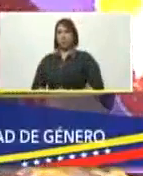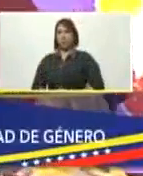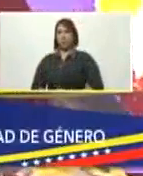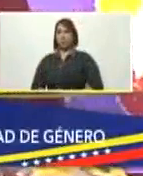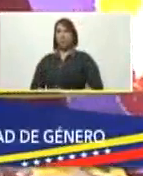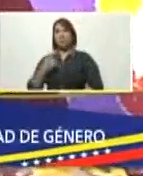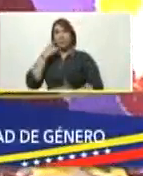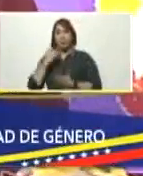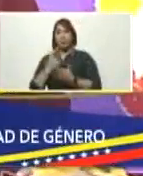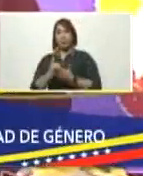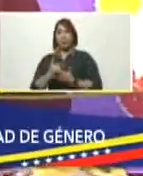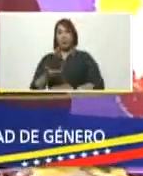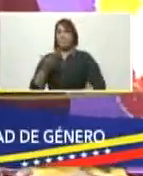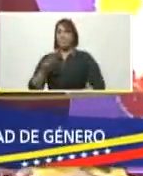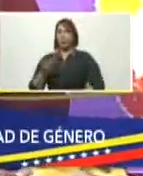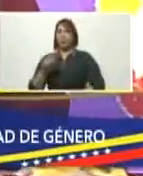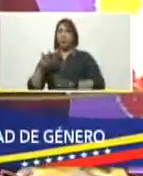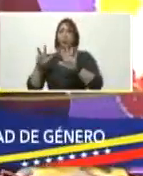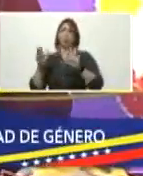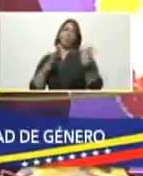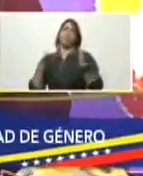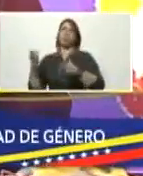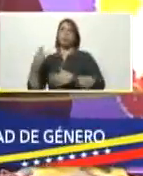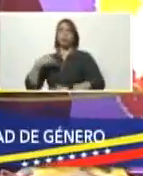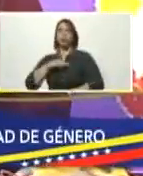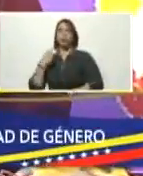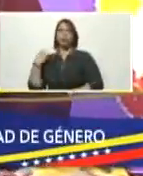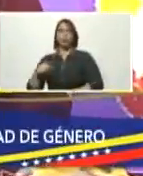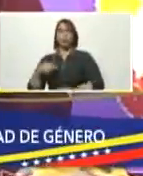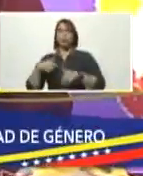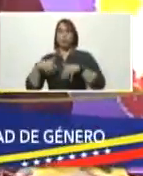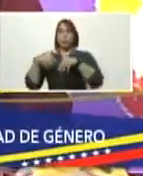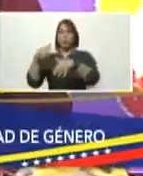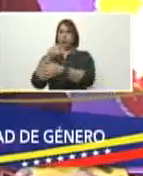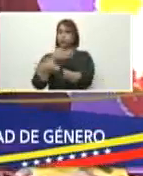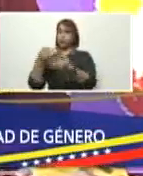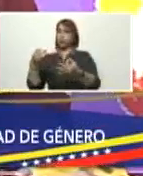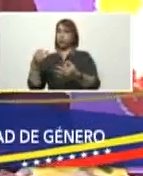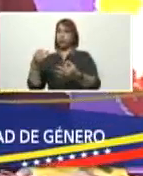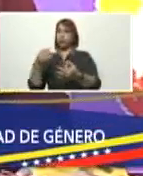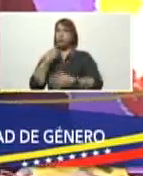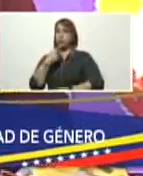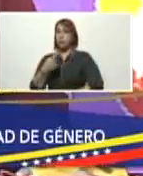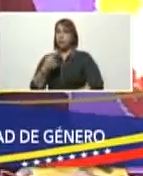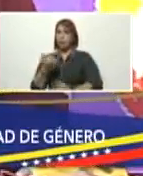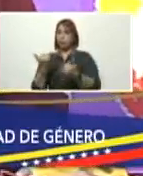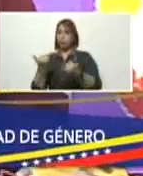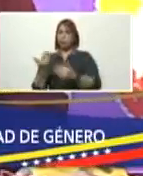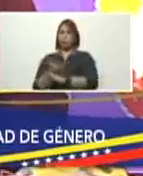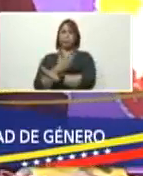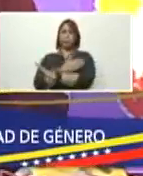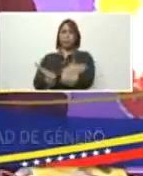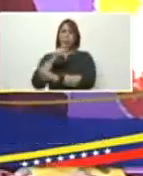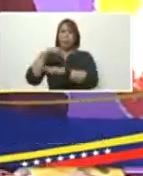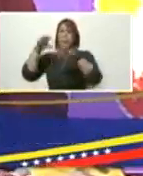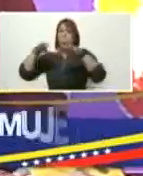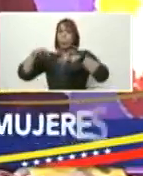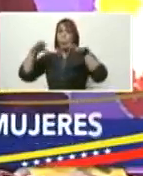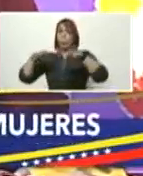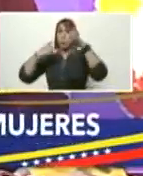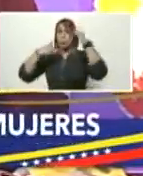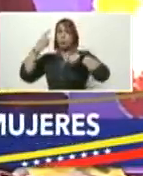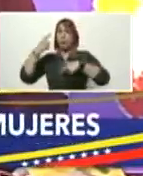Fíjense que era una deuda desde el 8 de marzo que tuvimos una movilización extraordinaria, usted lo decía ahorita, y que con la lluvia de